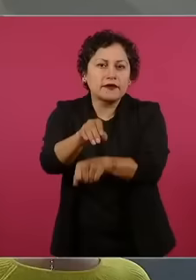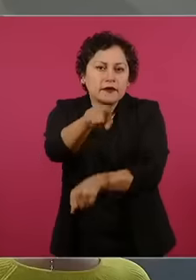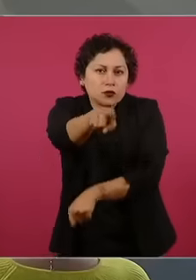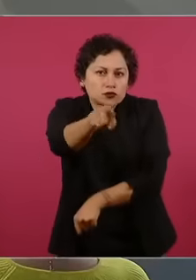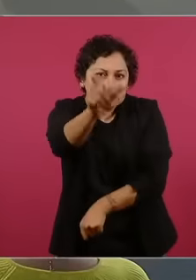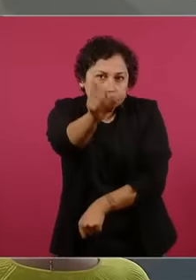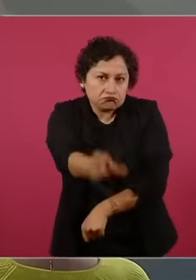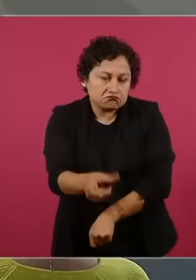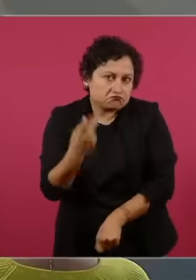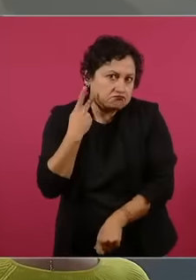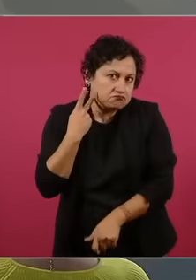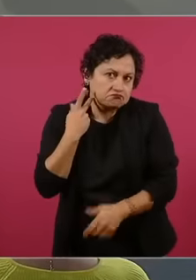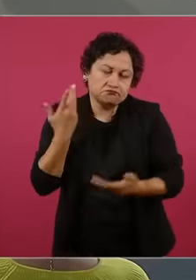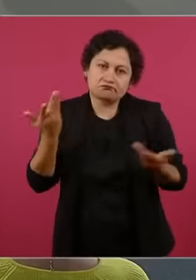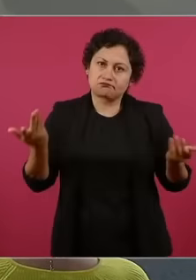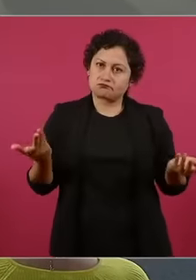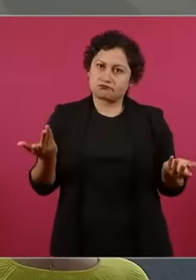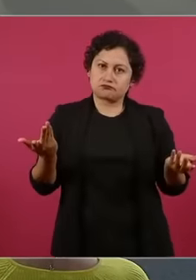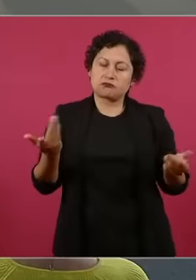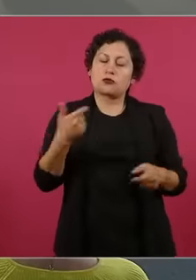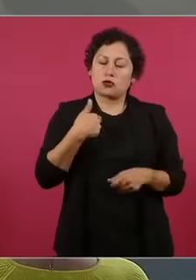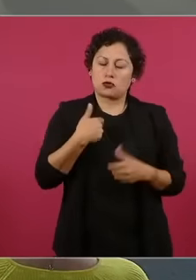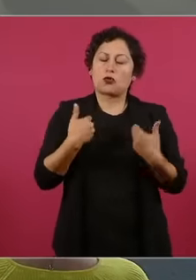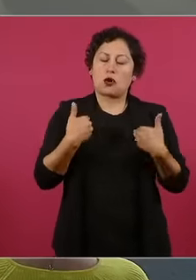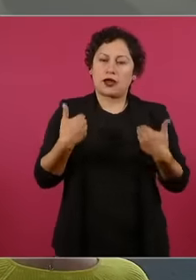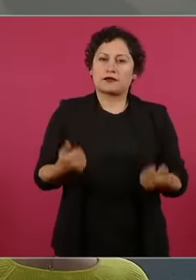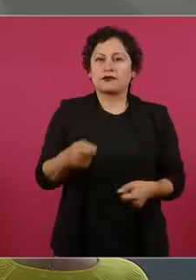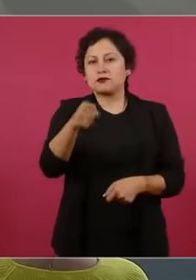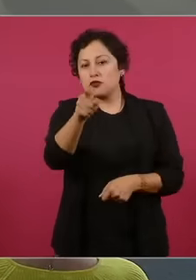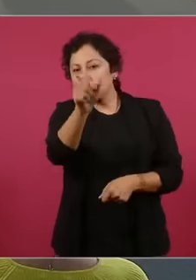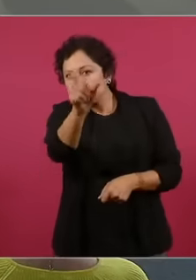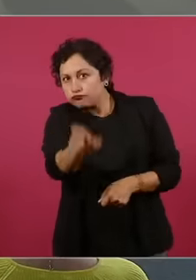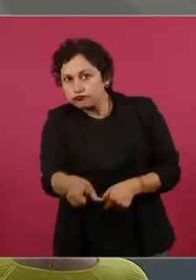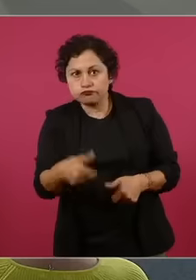Yo entiendo, presidente, que usted tiene muchísimo carisma,